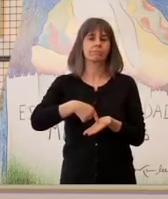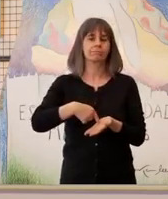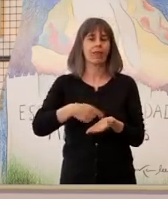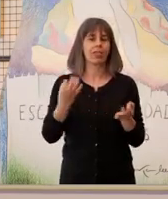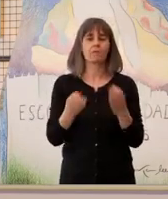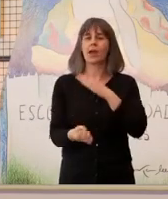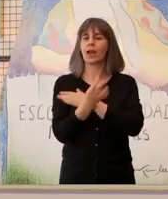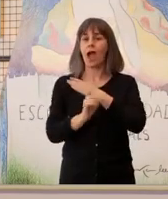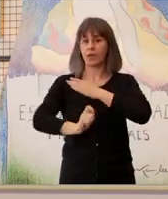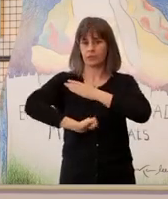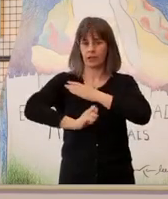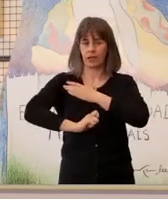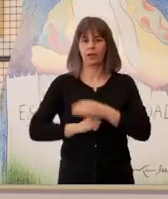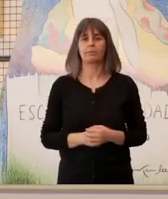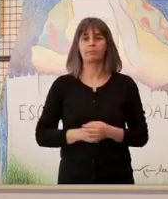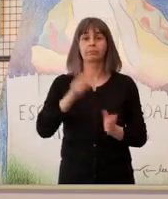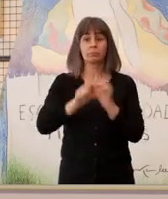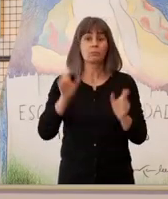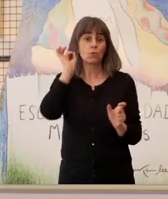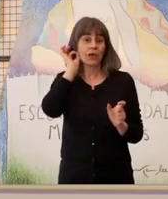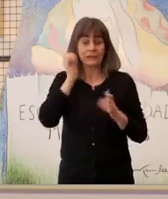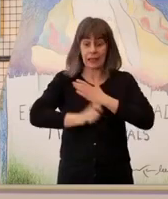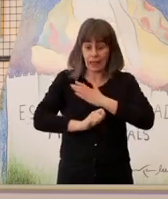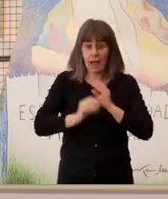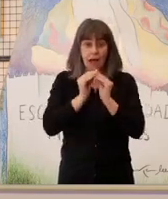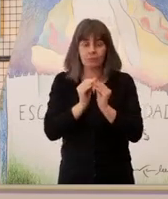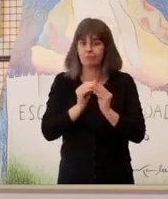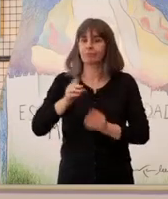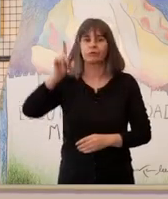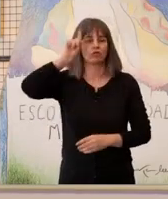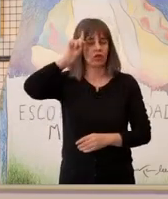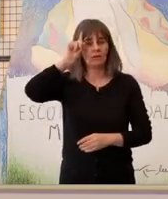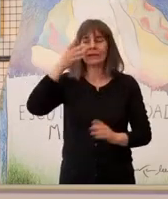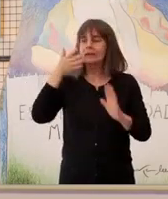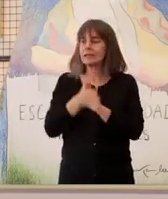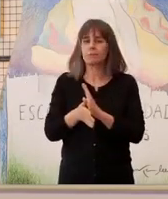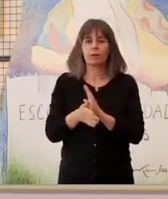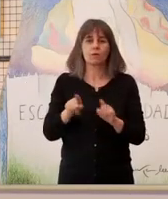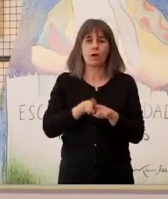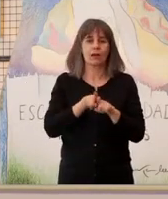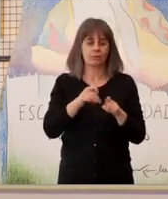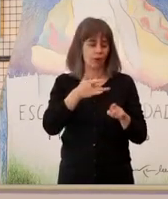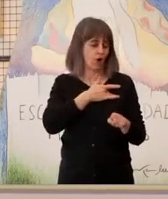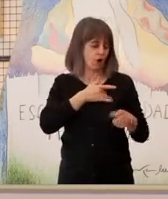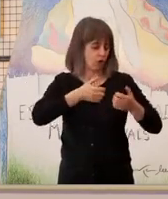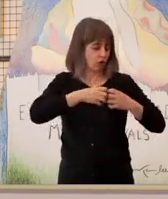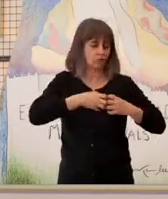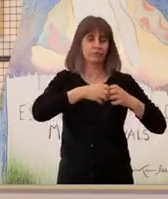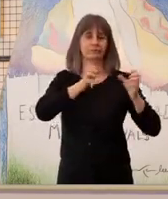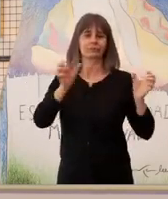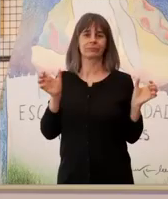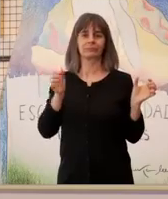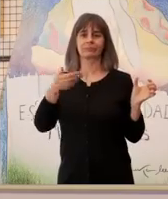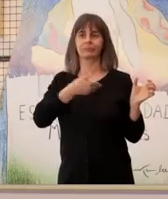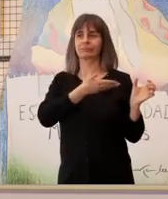y las mujeres no sabemos hacer estrategias Vamos siempre con el corazón en la mano como nos enseñaron que había